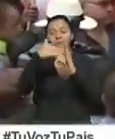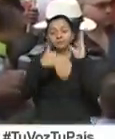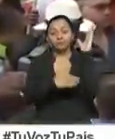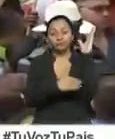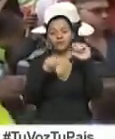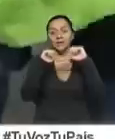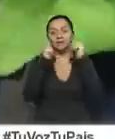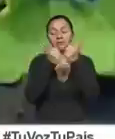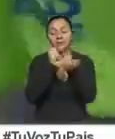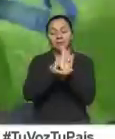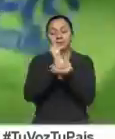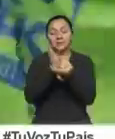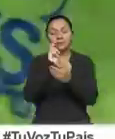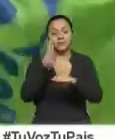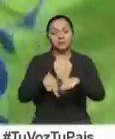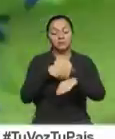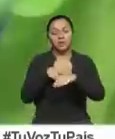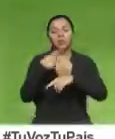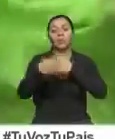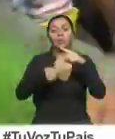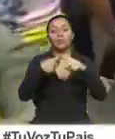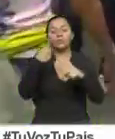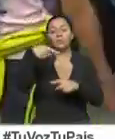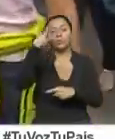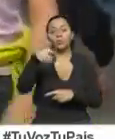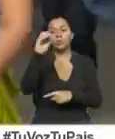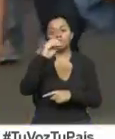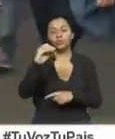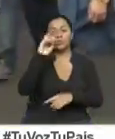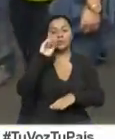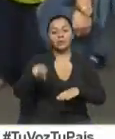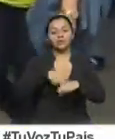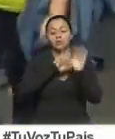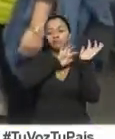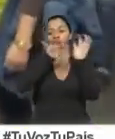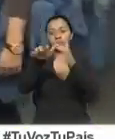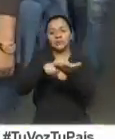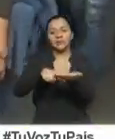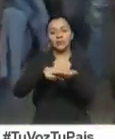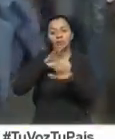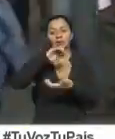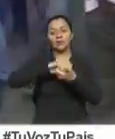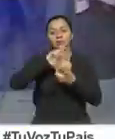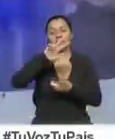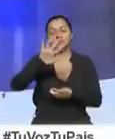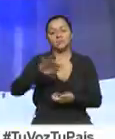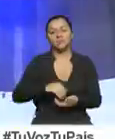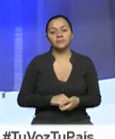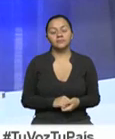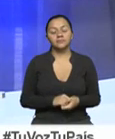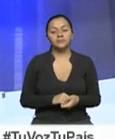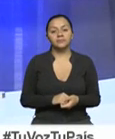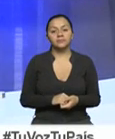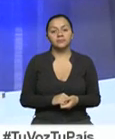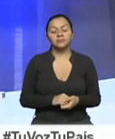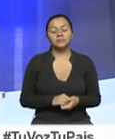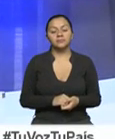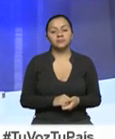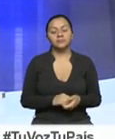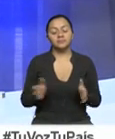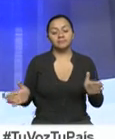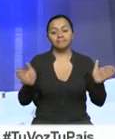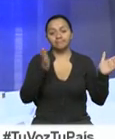Alianza País se conocerá este 1 de octubre en la Convención Nacional. Caterine Morejón, Noticiero Ciudadano. Ahora